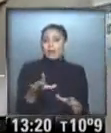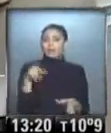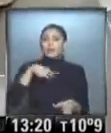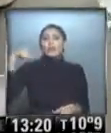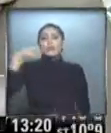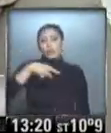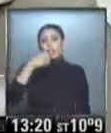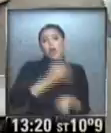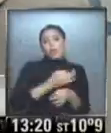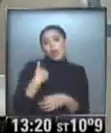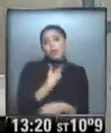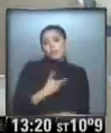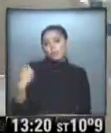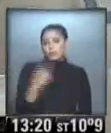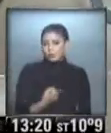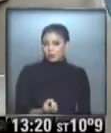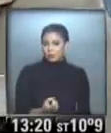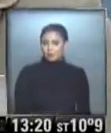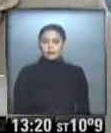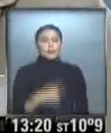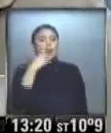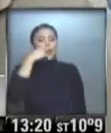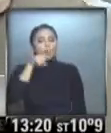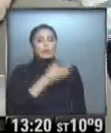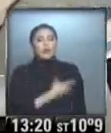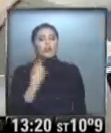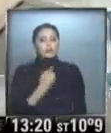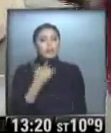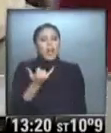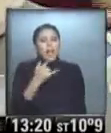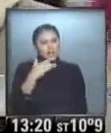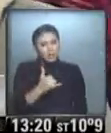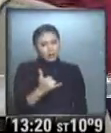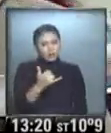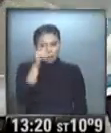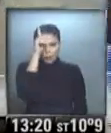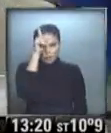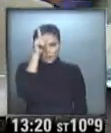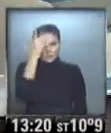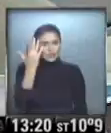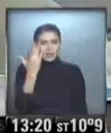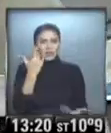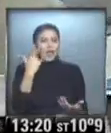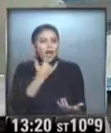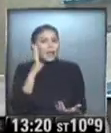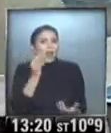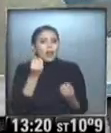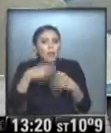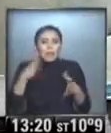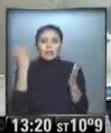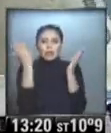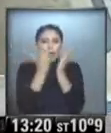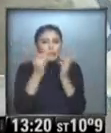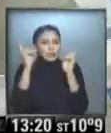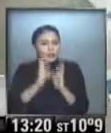atentado contra la escuela pública. Por último, rectora, ¿existe denuncia policial? ¿Existe una acción judicial